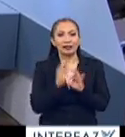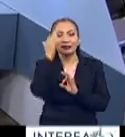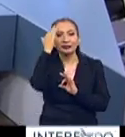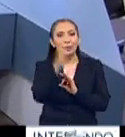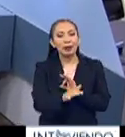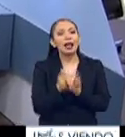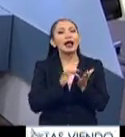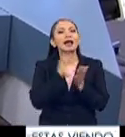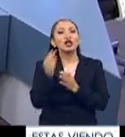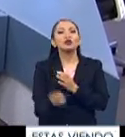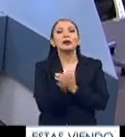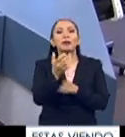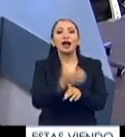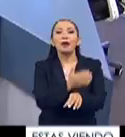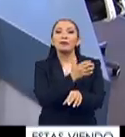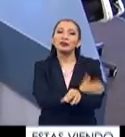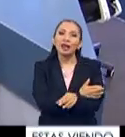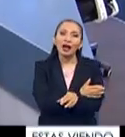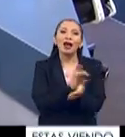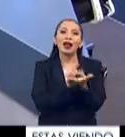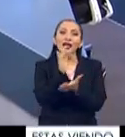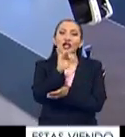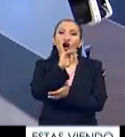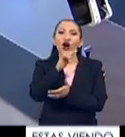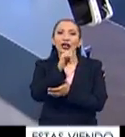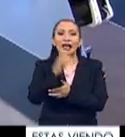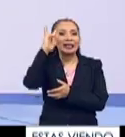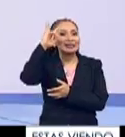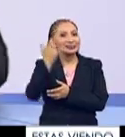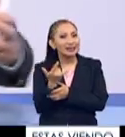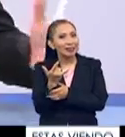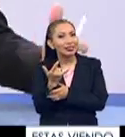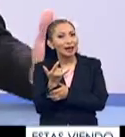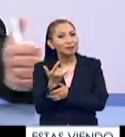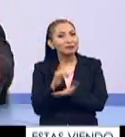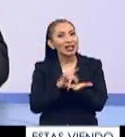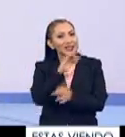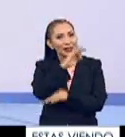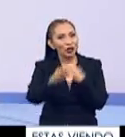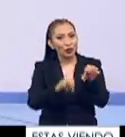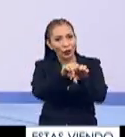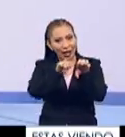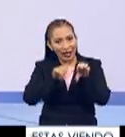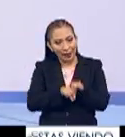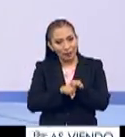eso. Gracias a ustedes por acompañarnos. Gracias, Jorge. Gracias, Grisela Yebra. Y gracias a todo